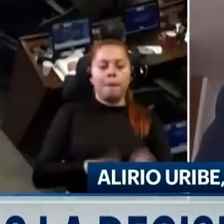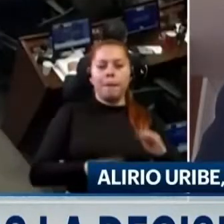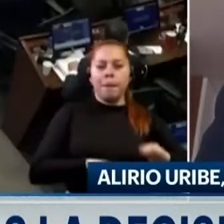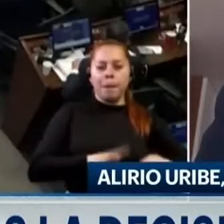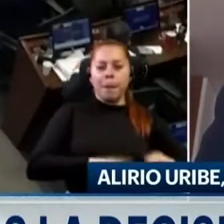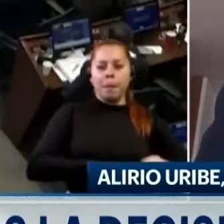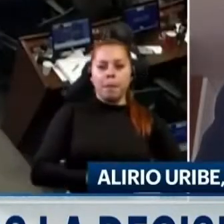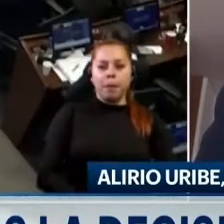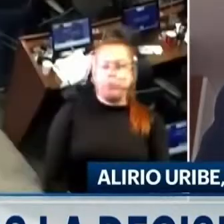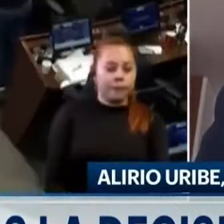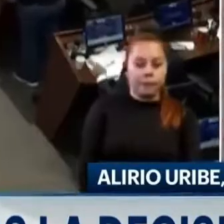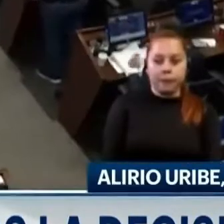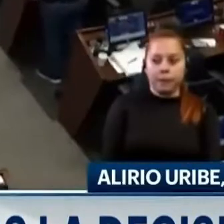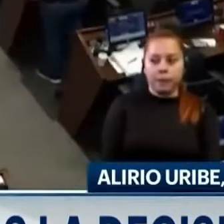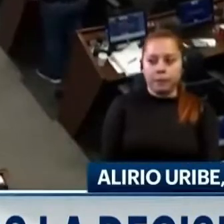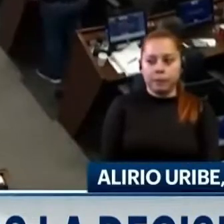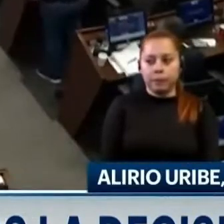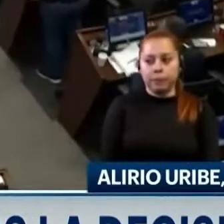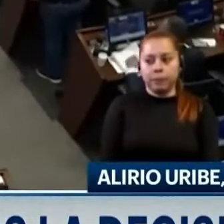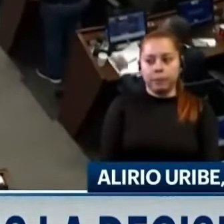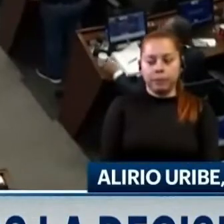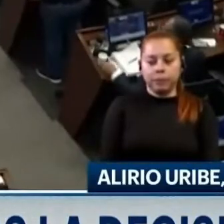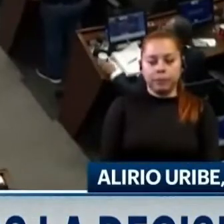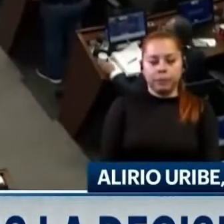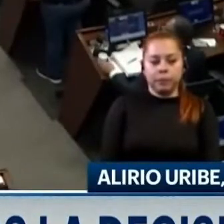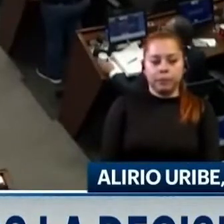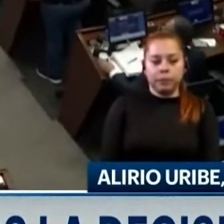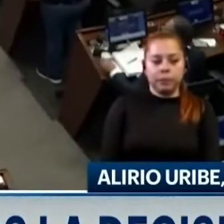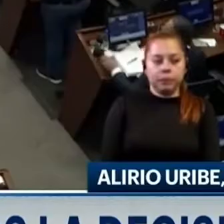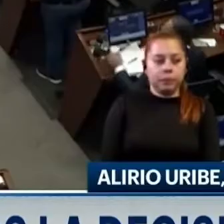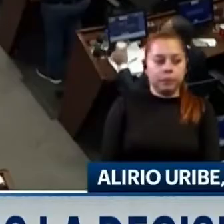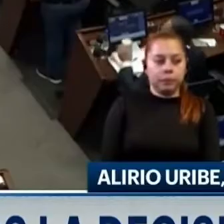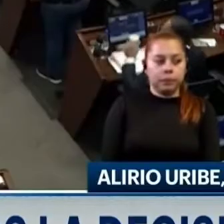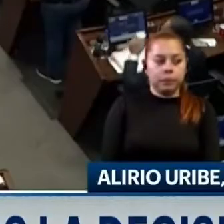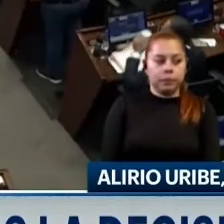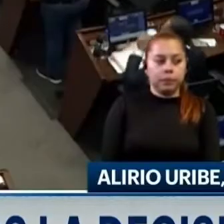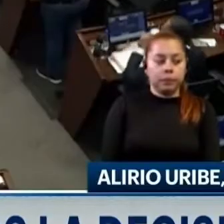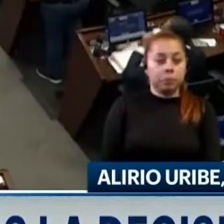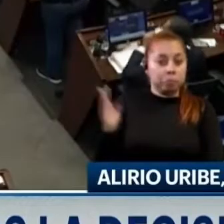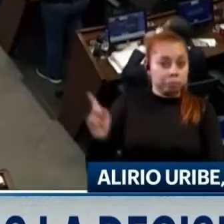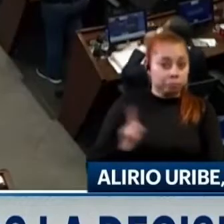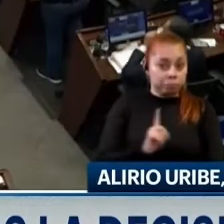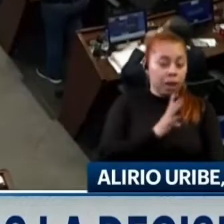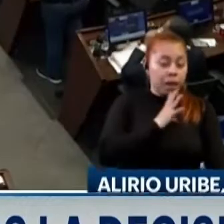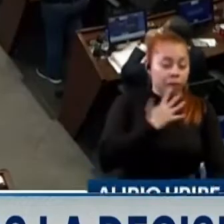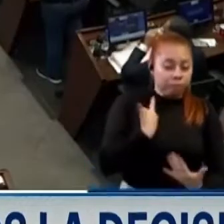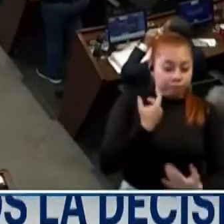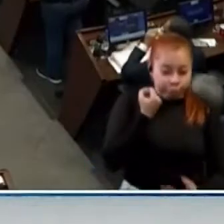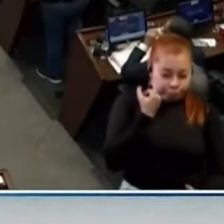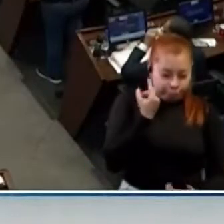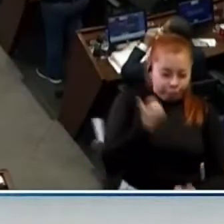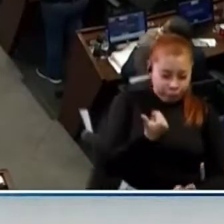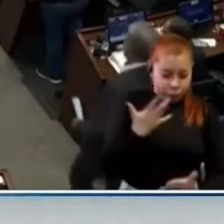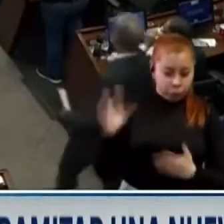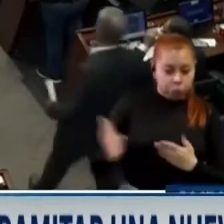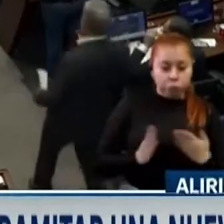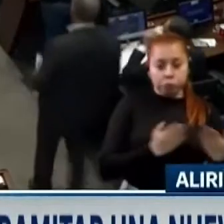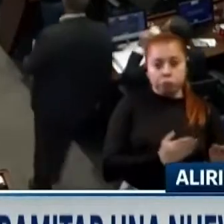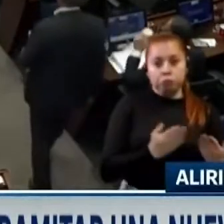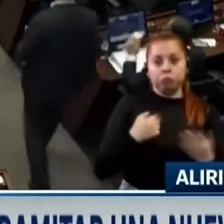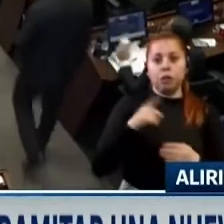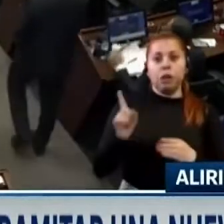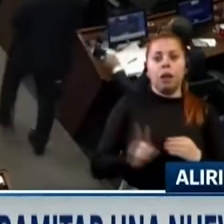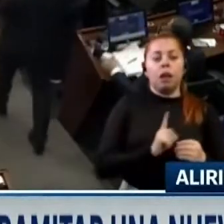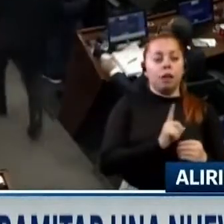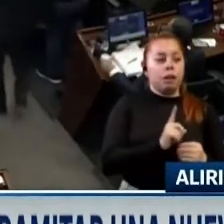consecuencia a partir del día de la fecha cuánto tiempo tienen para salvar este proyecto Y en cuánto tiempo podría hundirse el